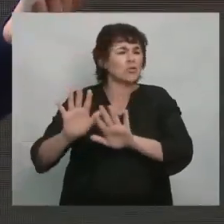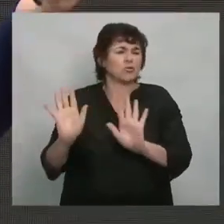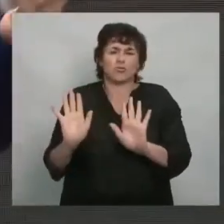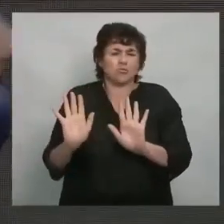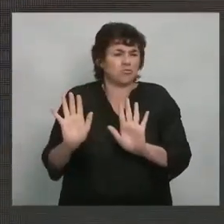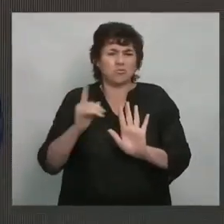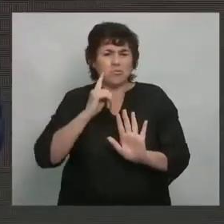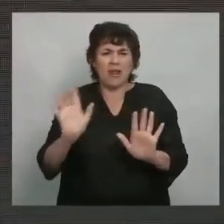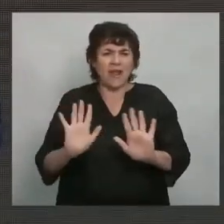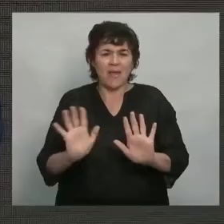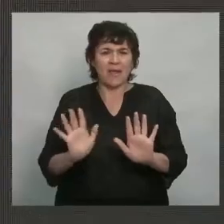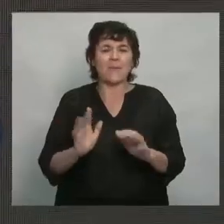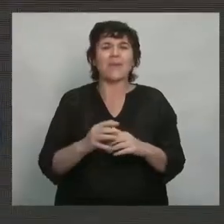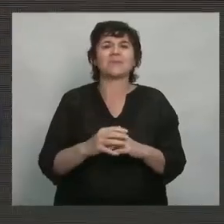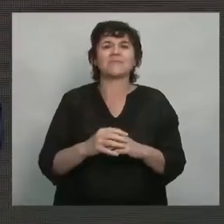producido,